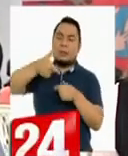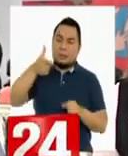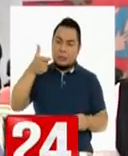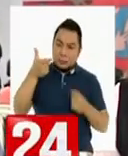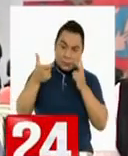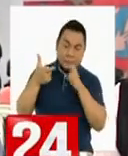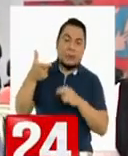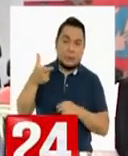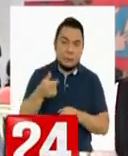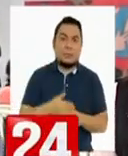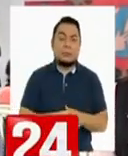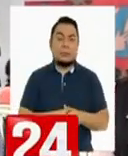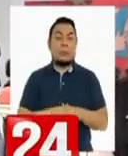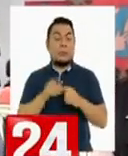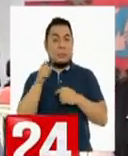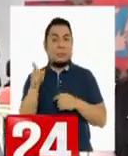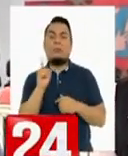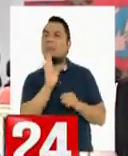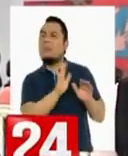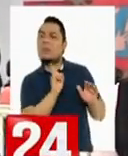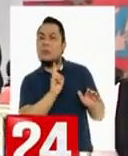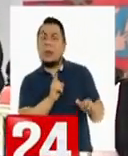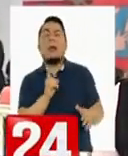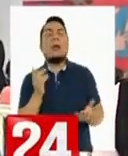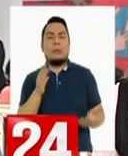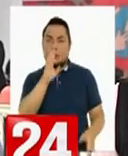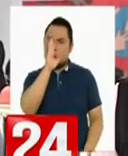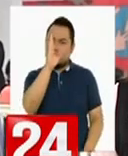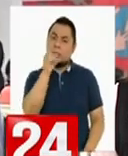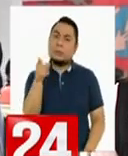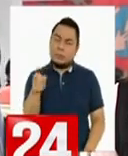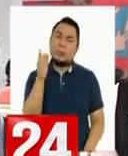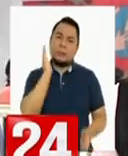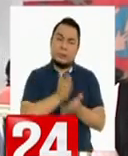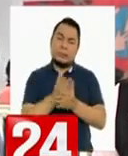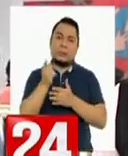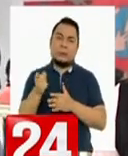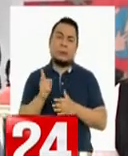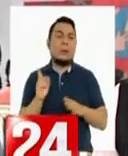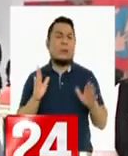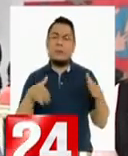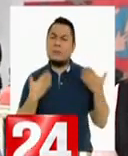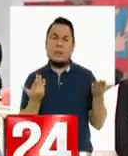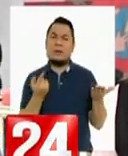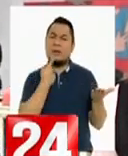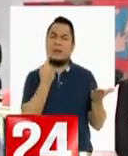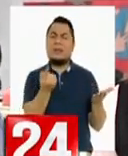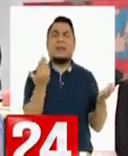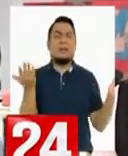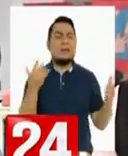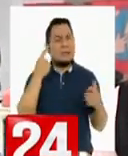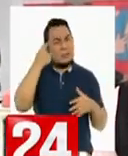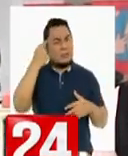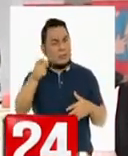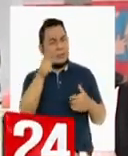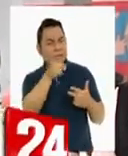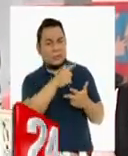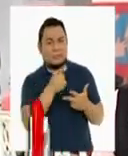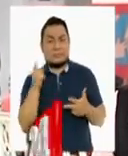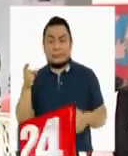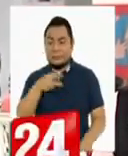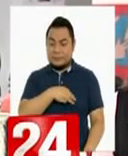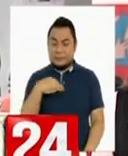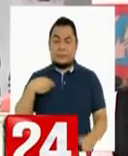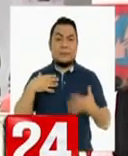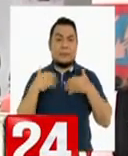cumpla el protocolo, seremos extremadamente severos. No podemos dejar en forma alguna. Ya el ministro